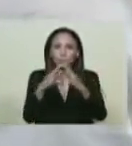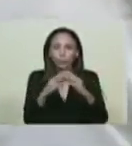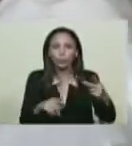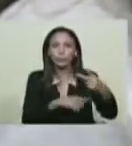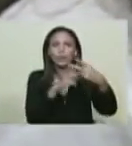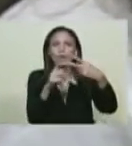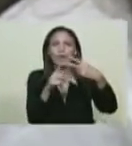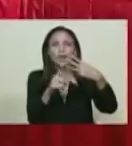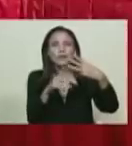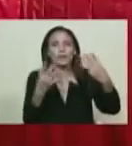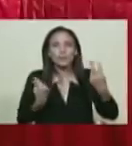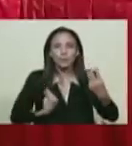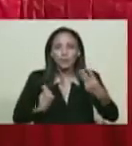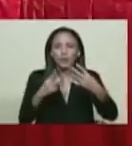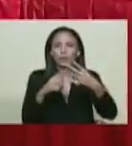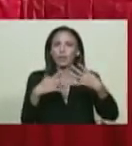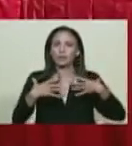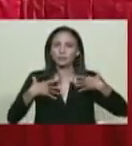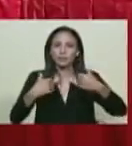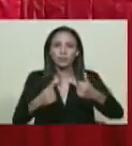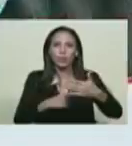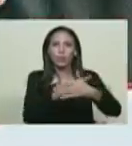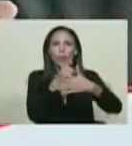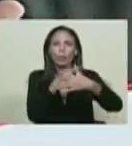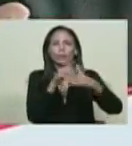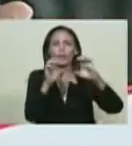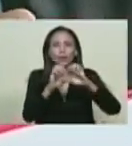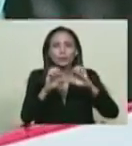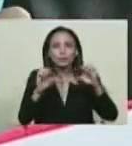vivienda, servicios de salud, barrio adentro, educación